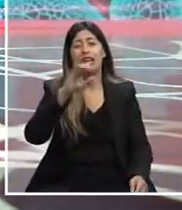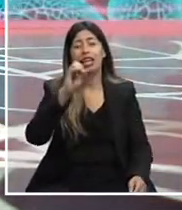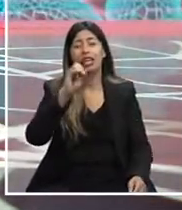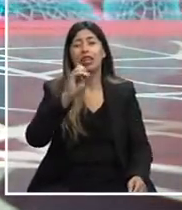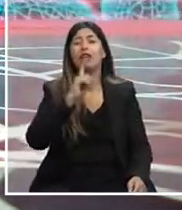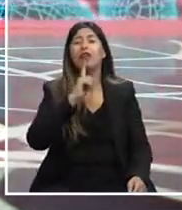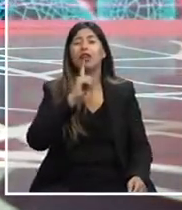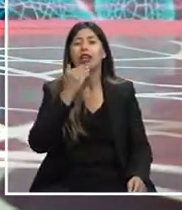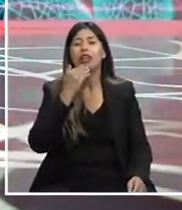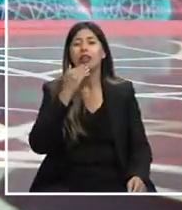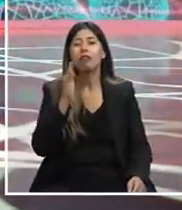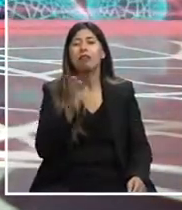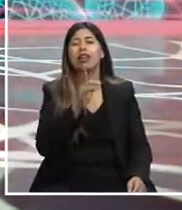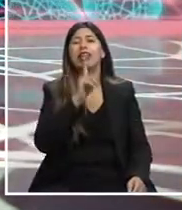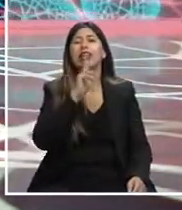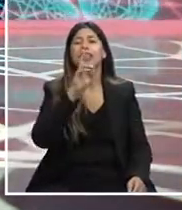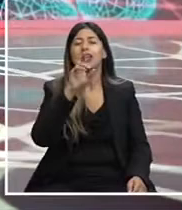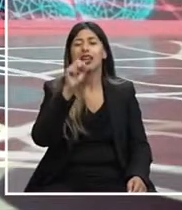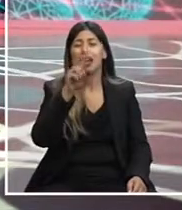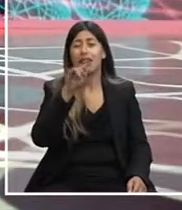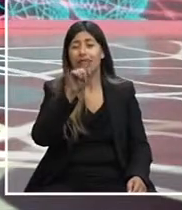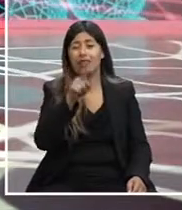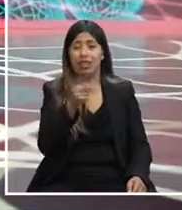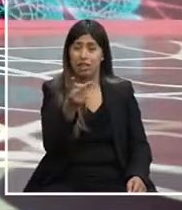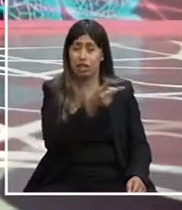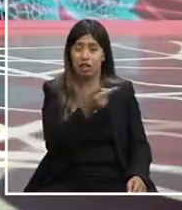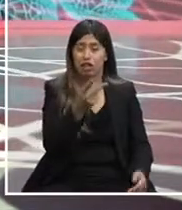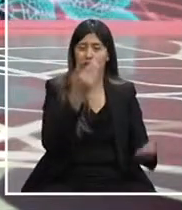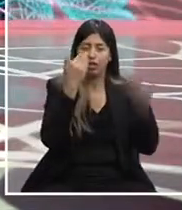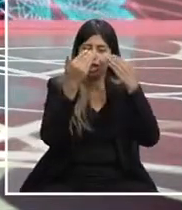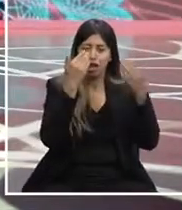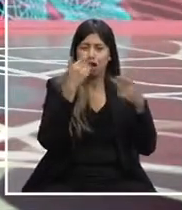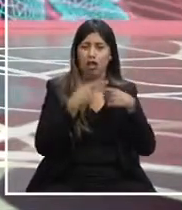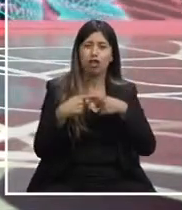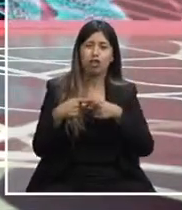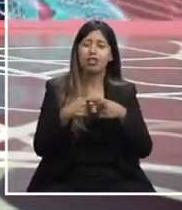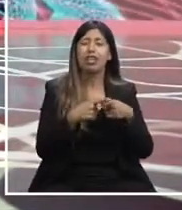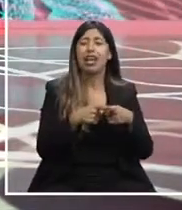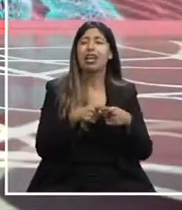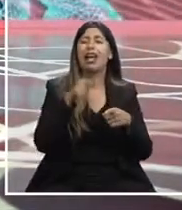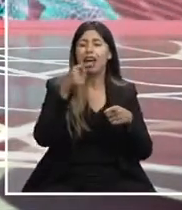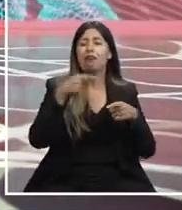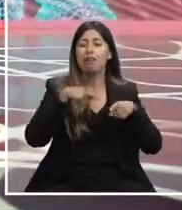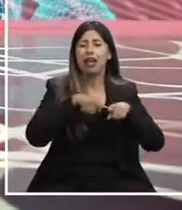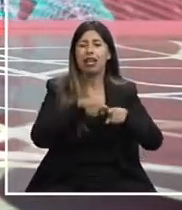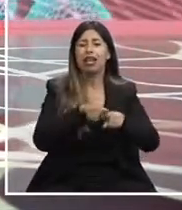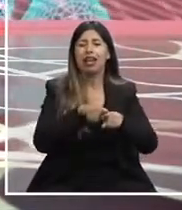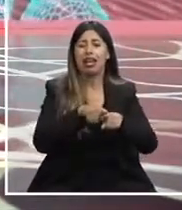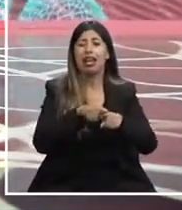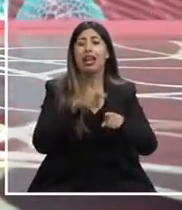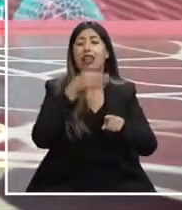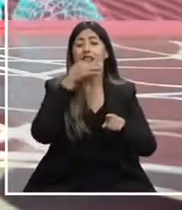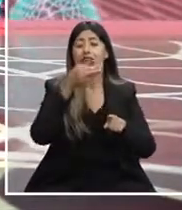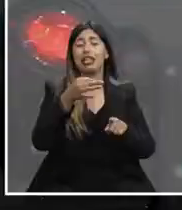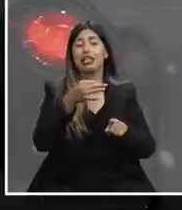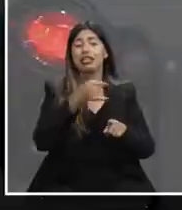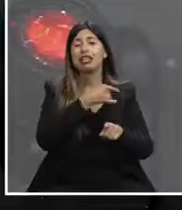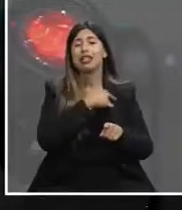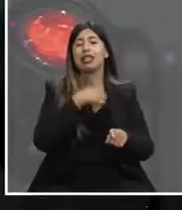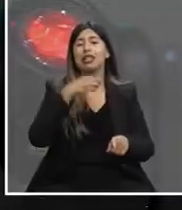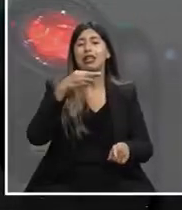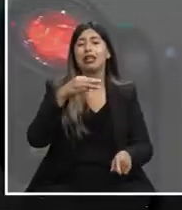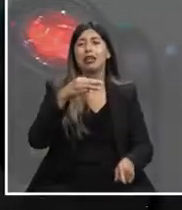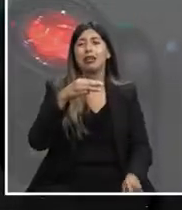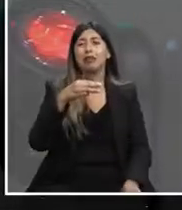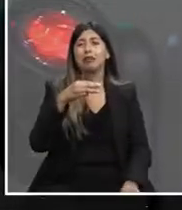Carol Tabris, son pareja ellos, psicólogos sociales ambos, que se llama, en inglés, Mistakes Were Made But